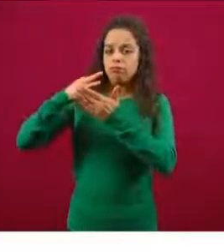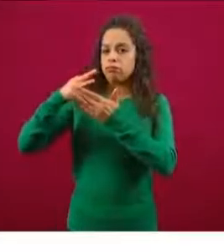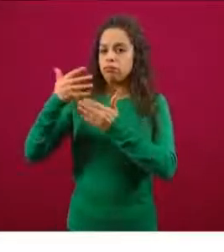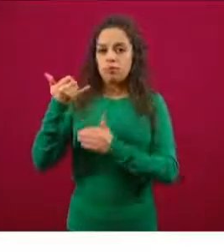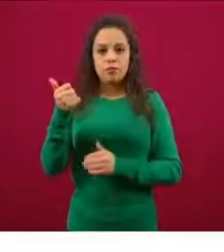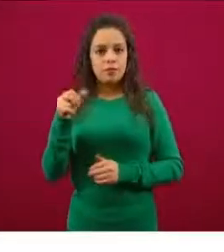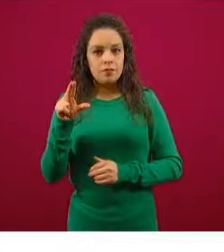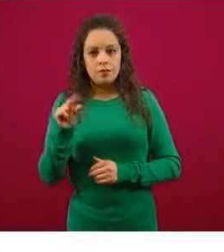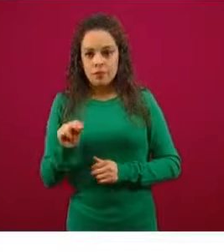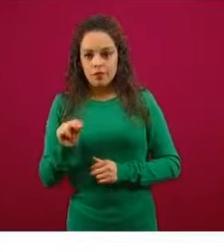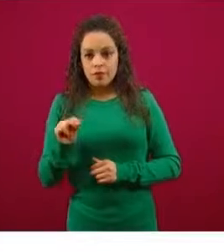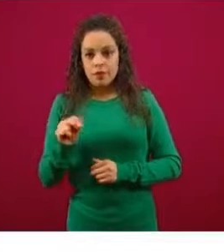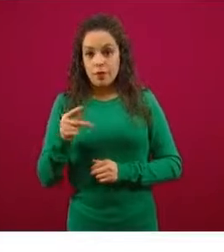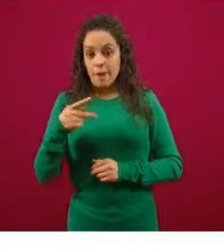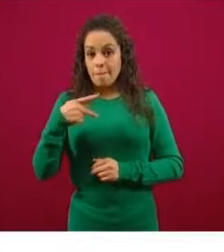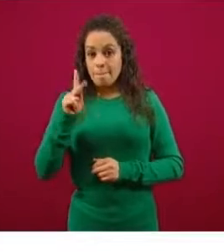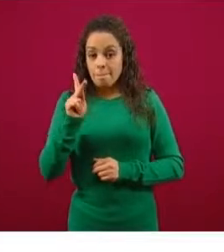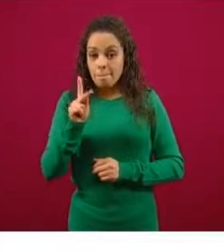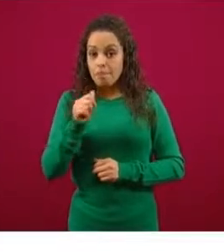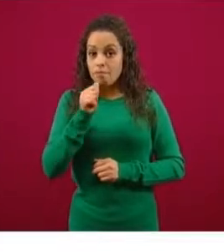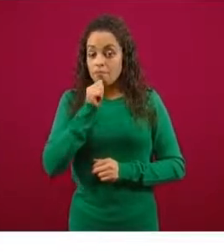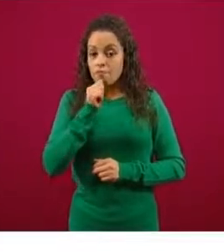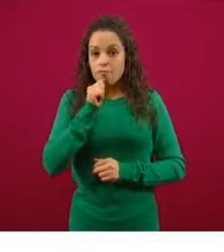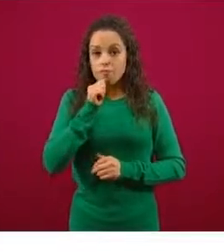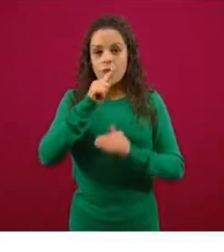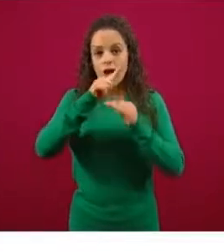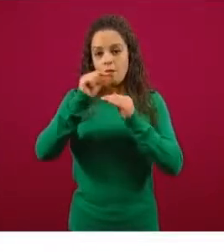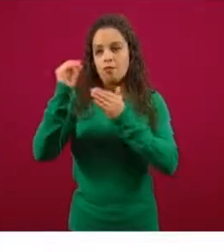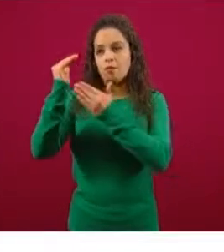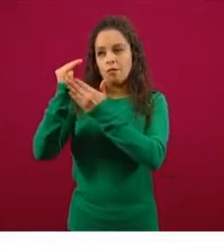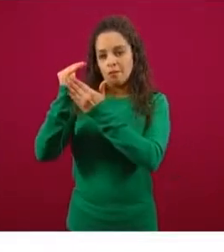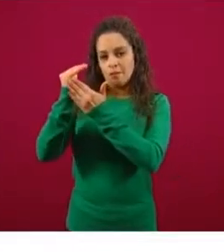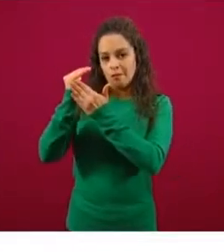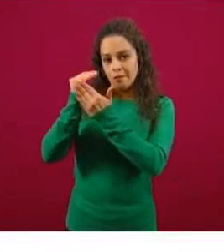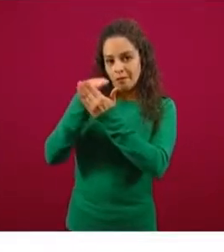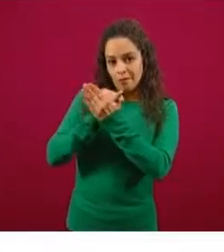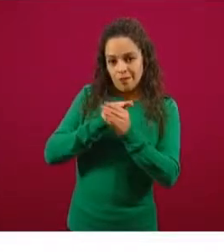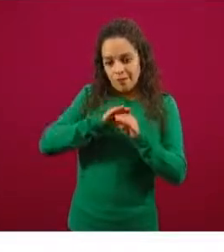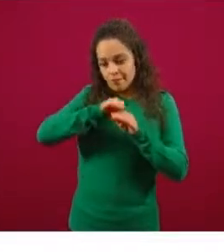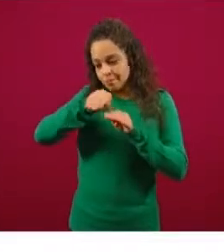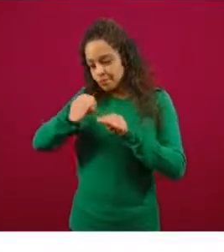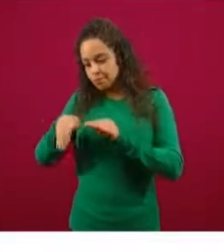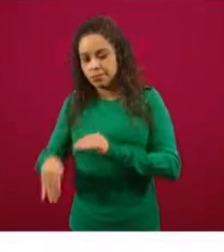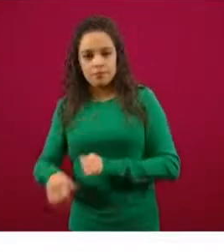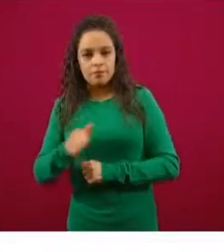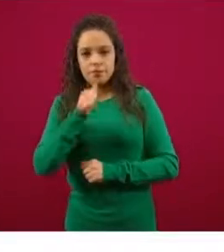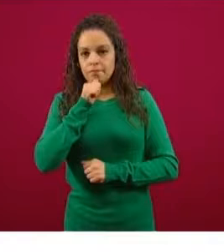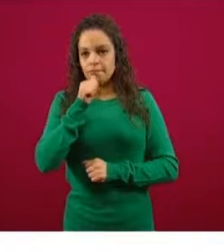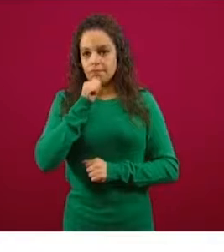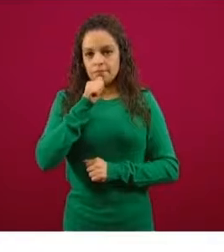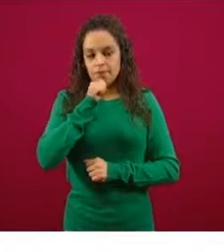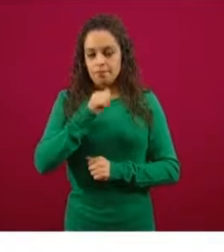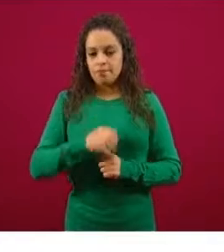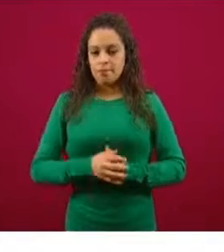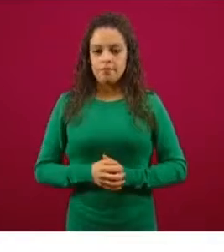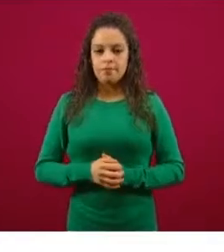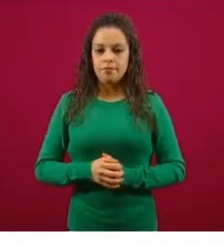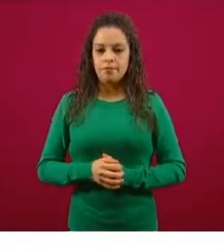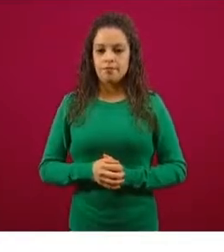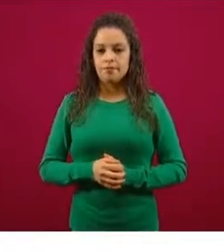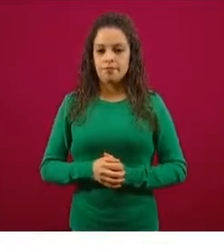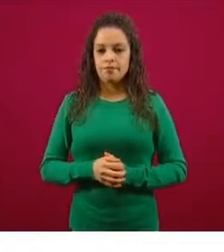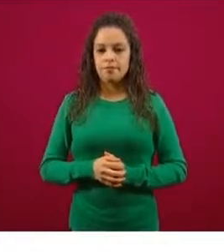clara de que esté en descenso. De acuerdo con la predicción, también estarían ya, aquí se empalman las etiquetas, una disculpa por